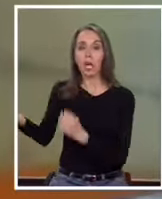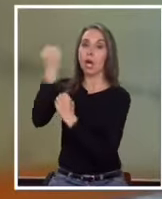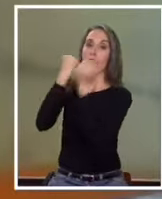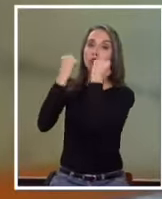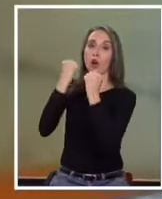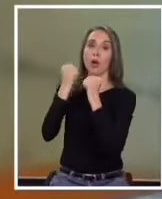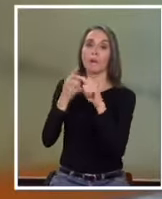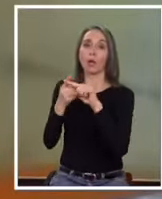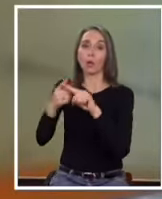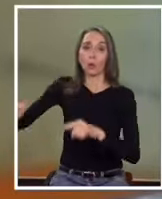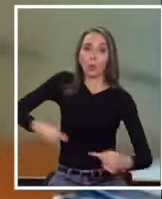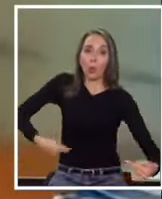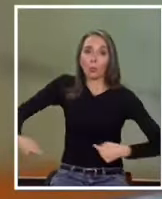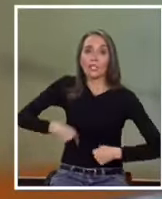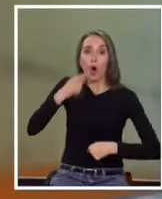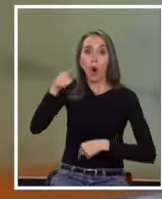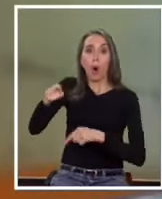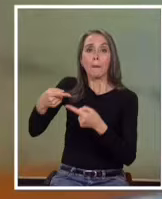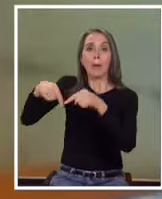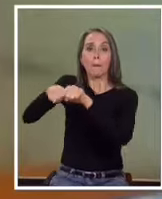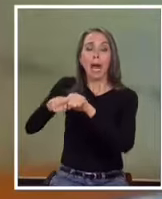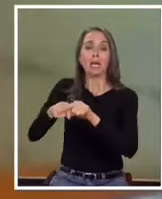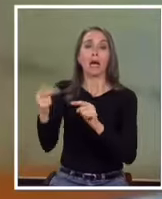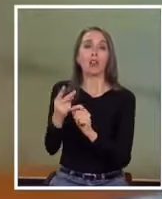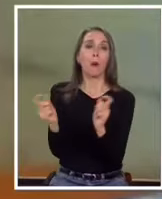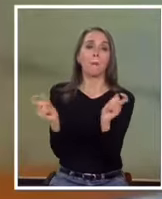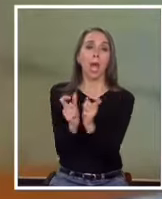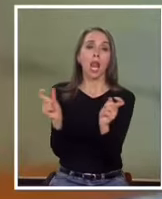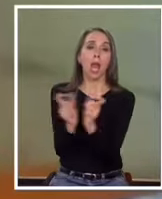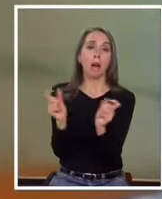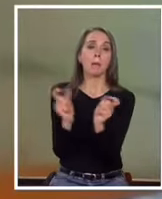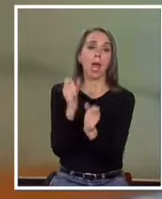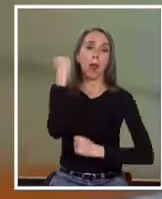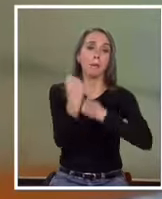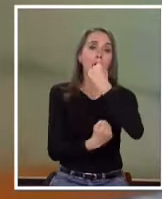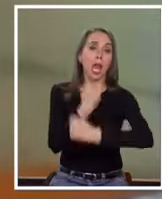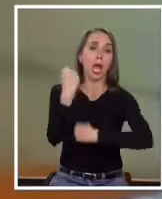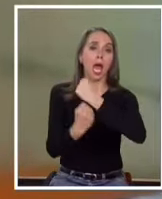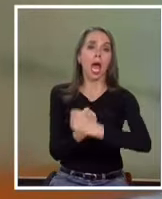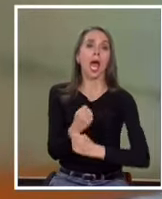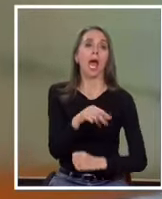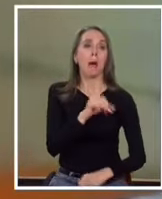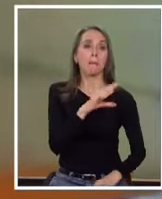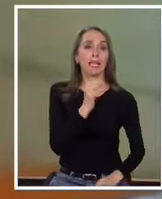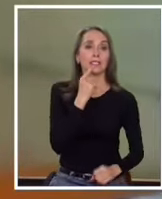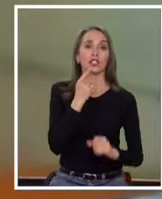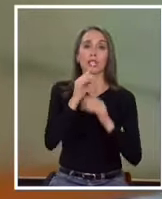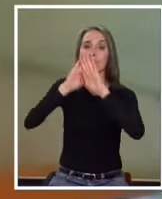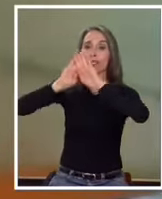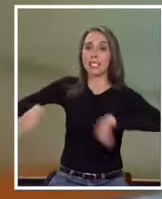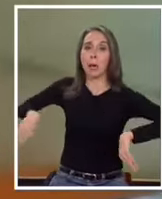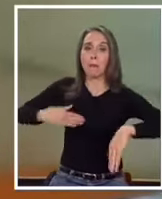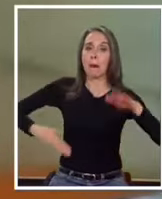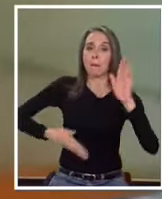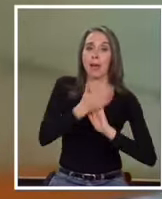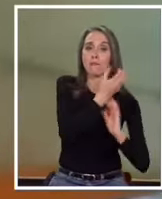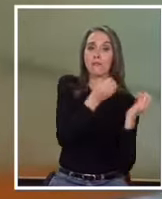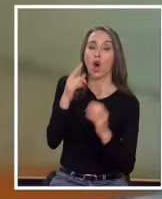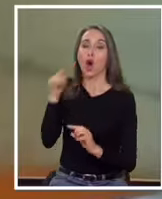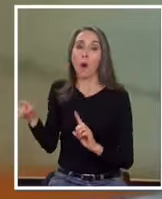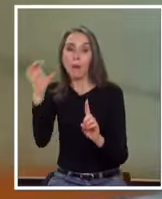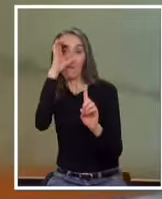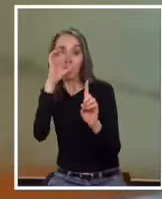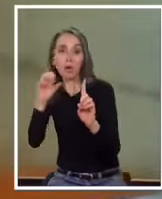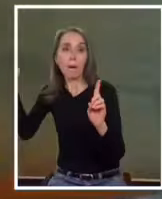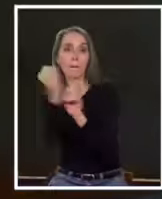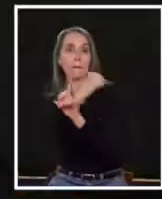las puñaladas que recibía de su parte. Pasaban peleando y que cada vez que el Marcelo se quería alejar de él, además lo buscaba y le